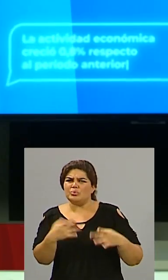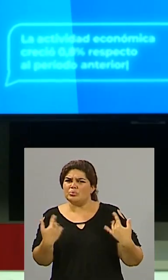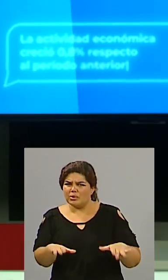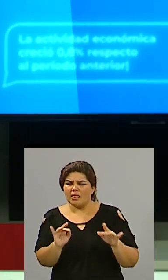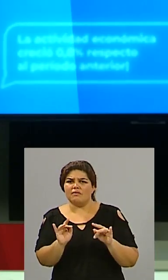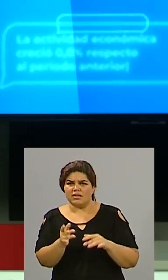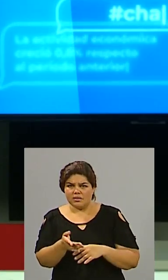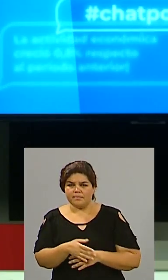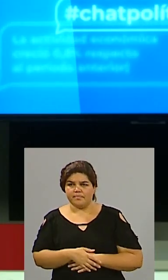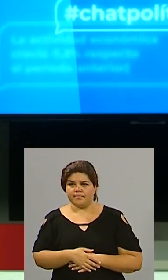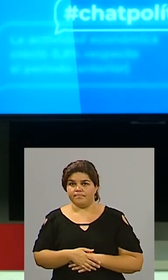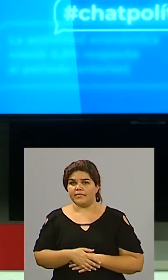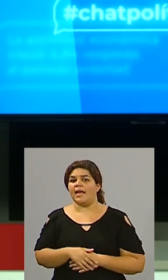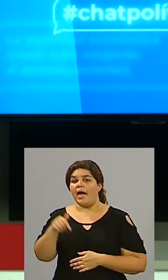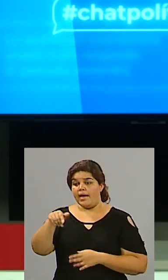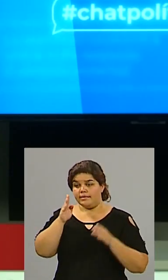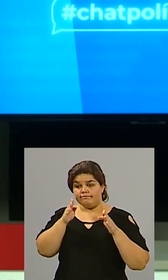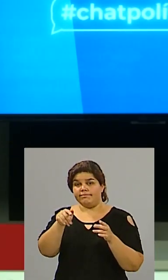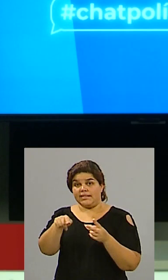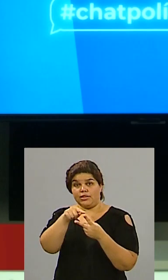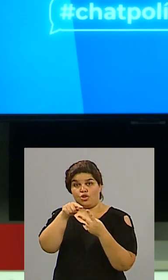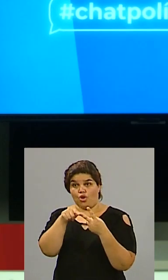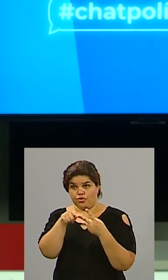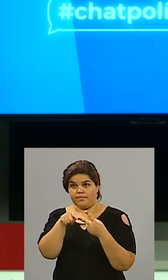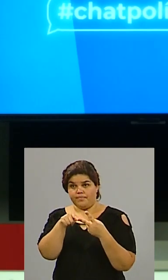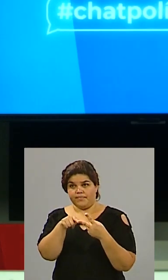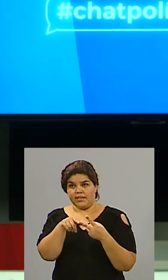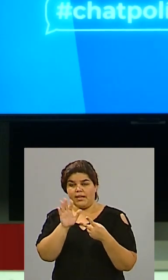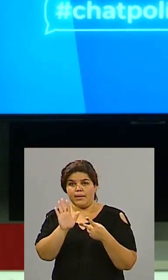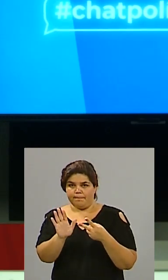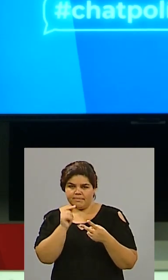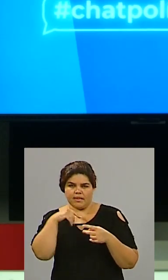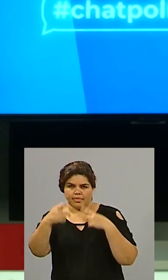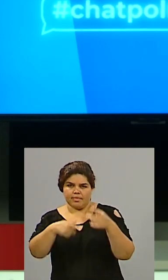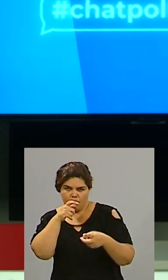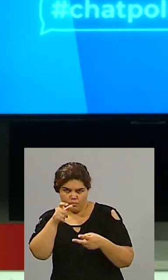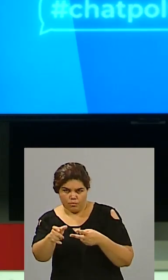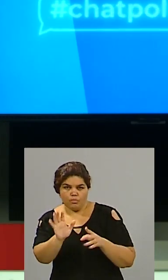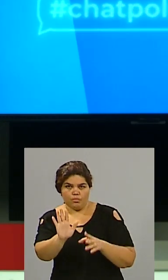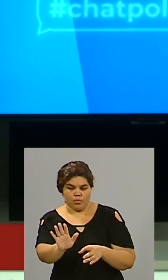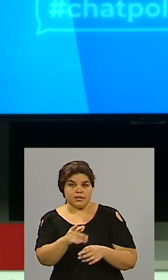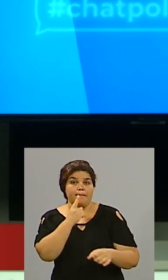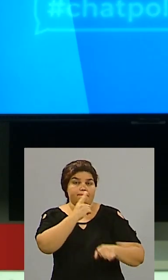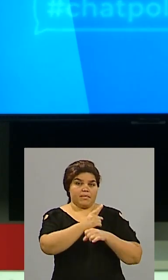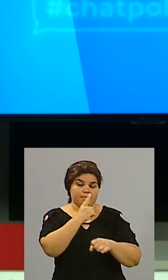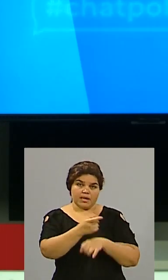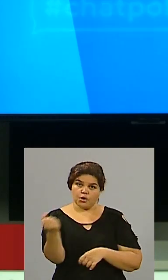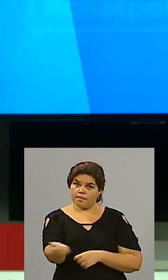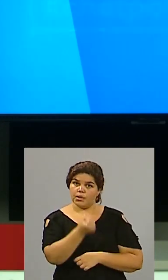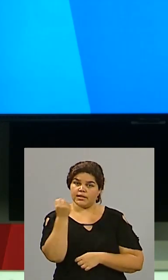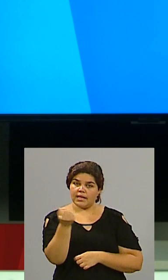ahí. Tenemos como bueno, y ya me meto en esto, que hay mayor cantidad de denuncias,